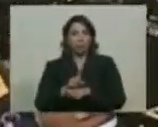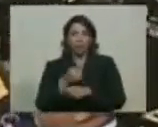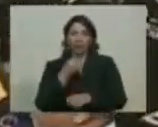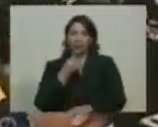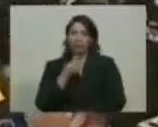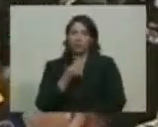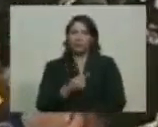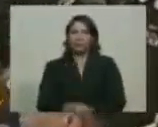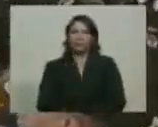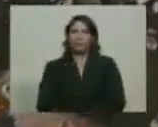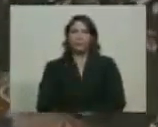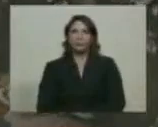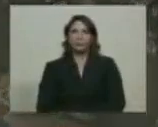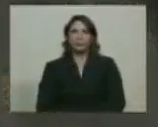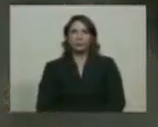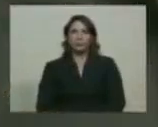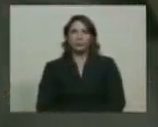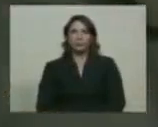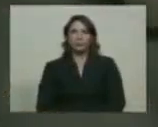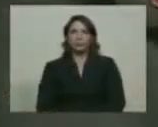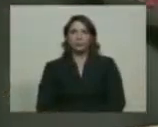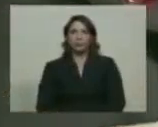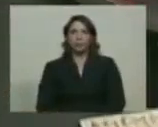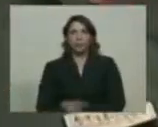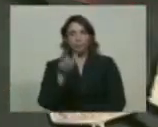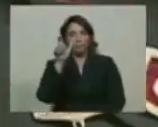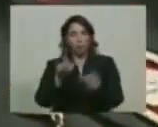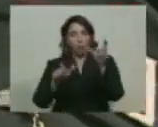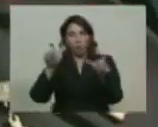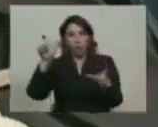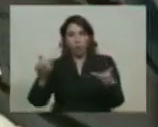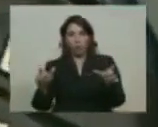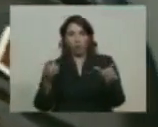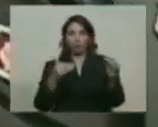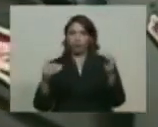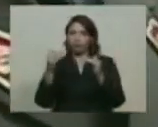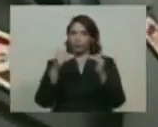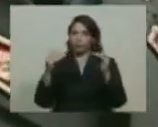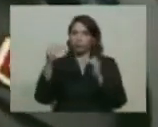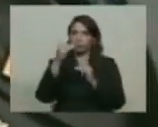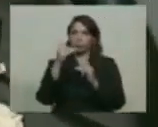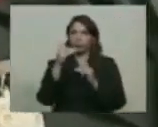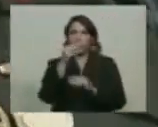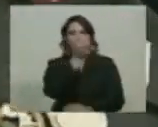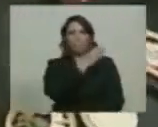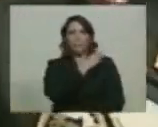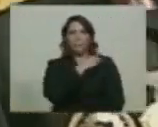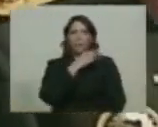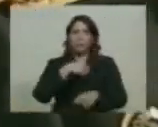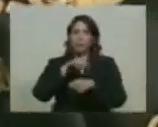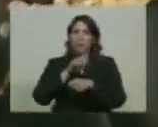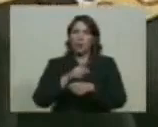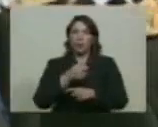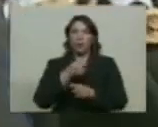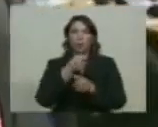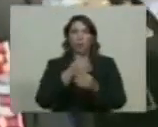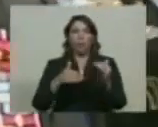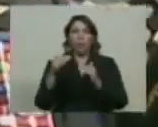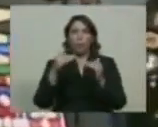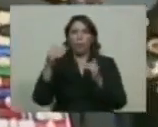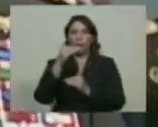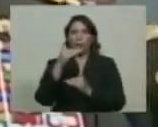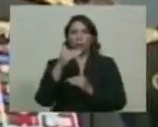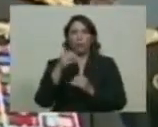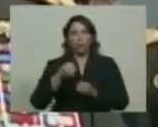Bolivariana, en la persona de ustedes, almirantes, generales, y primero de sus promociones, es darle las